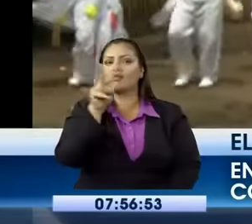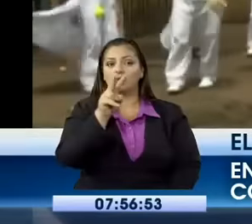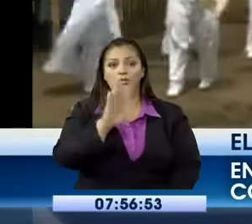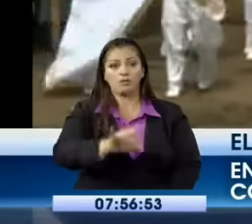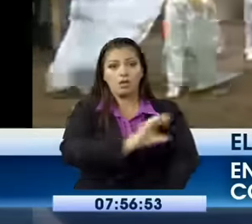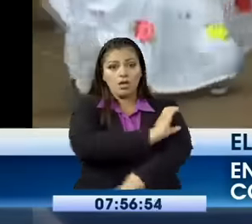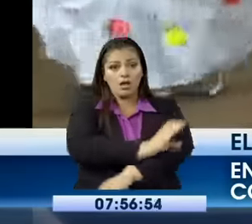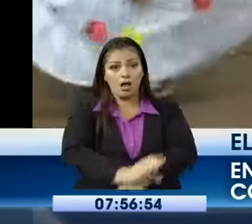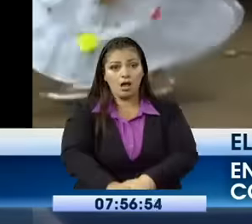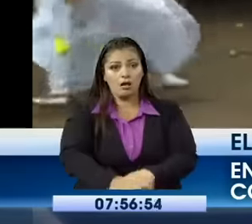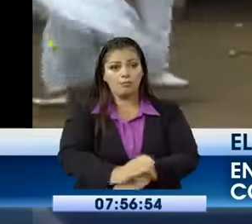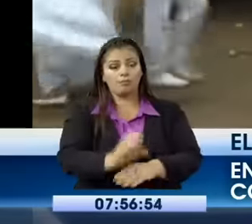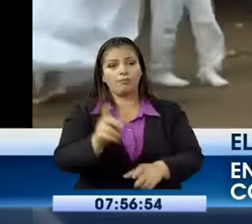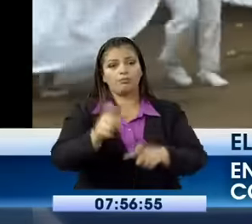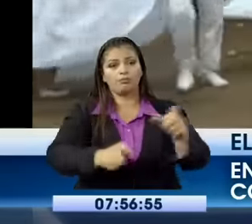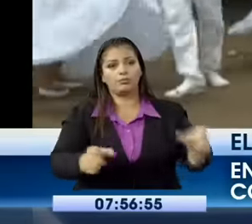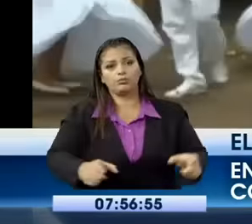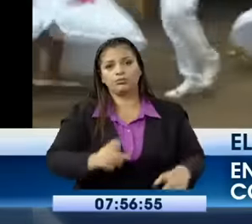montubia